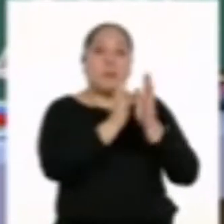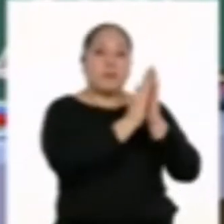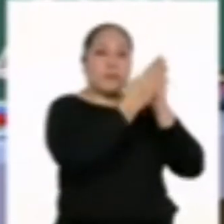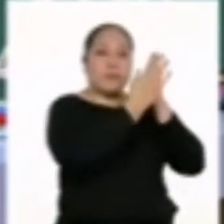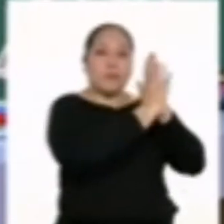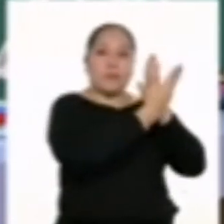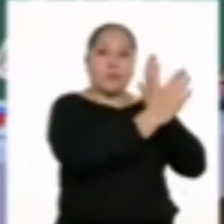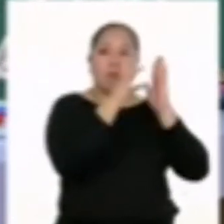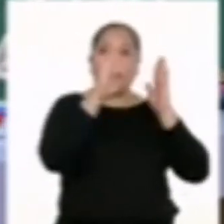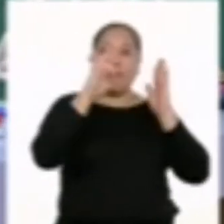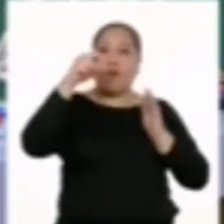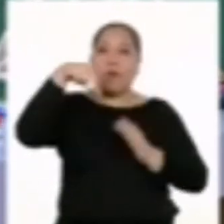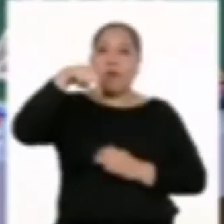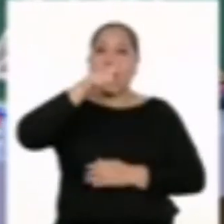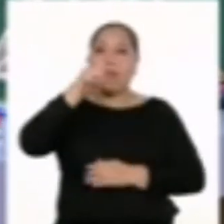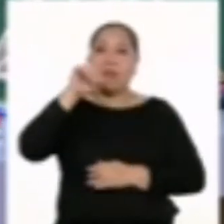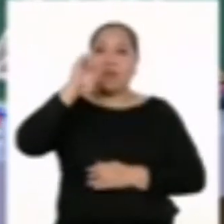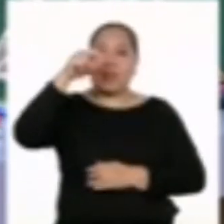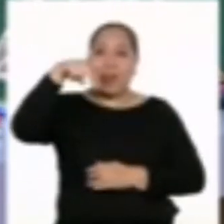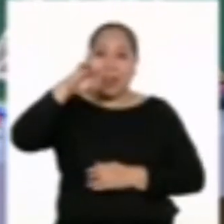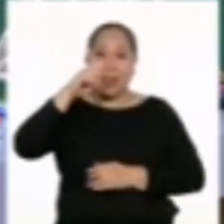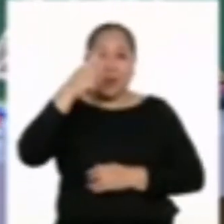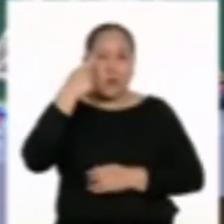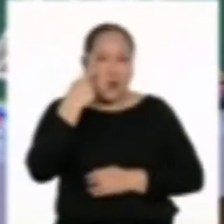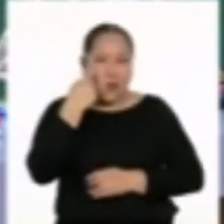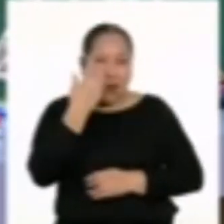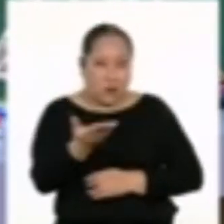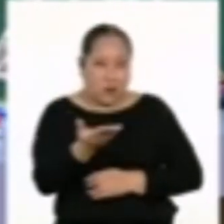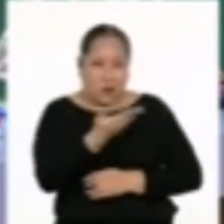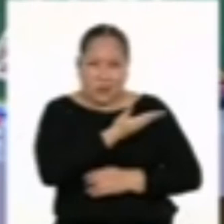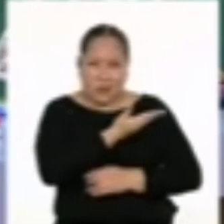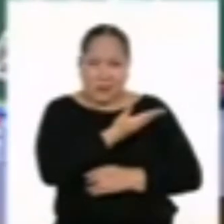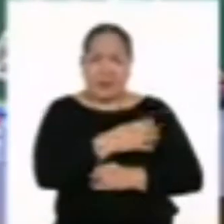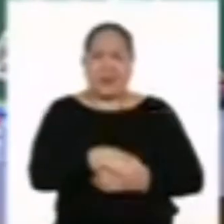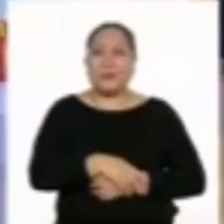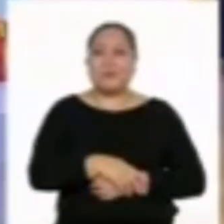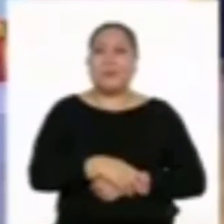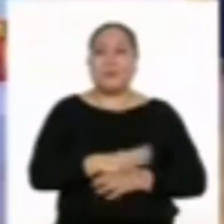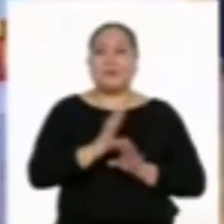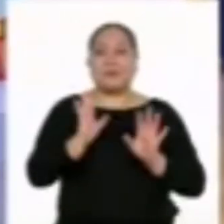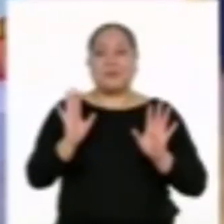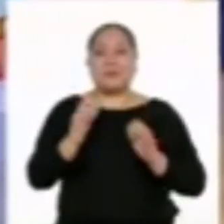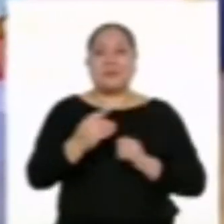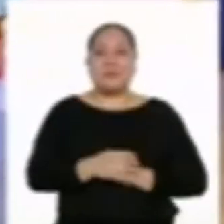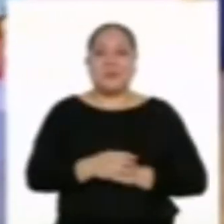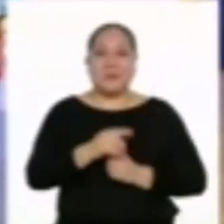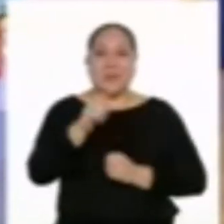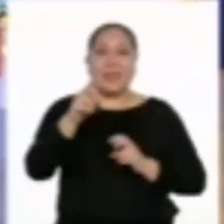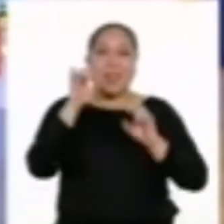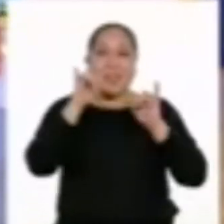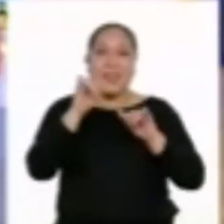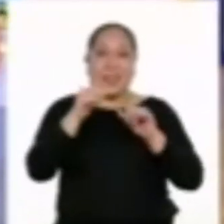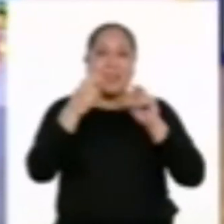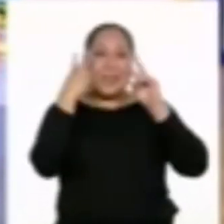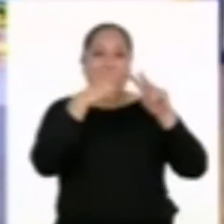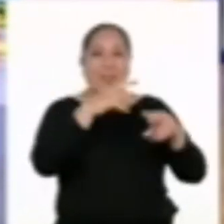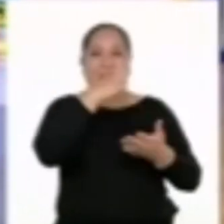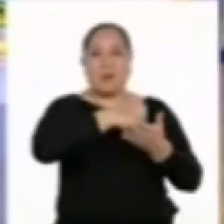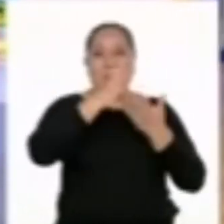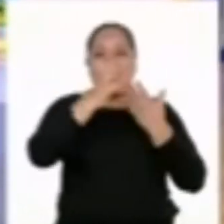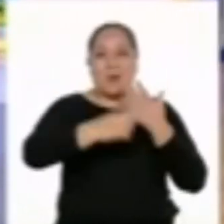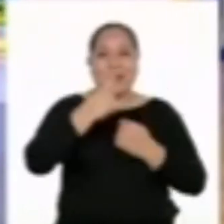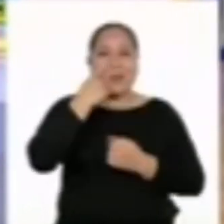fanzine. A mí me encantan. ¿Ustedes saben lo que es un fanzine? Pues entonces quédense a ver el resto del